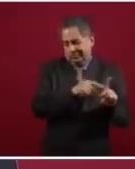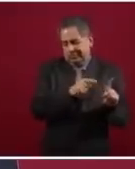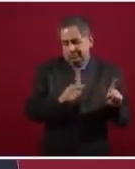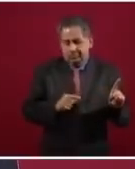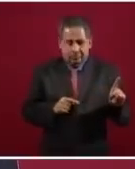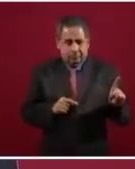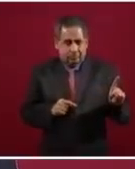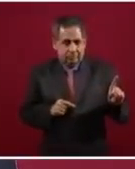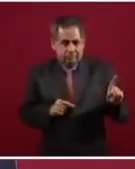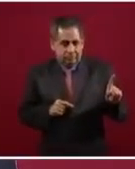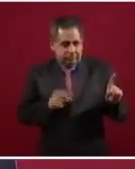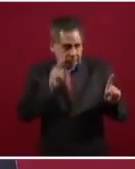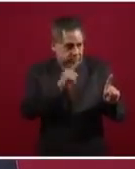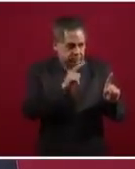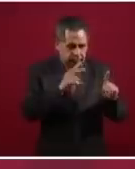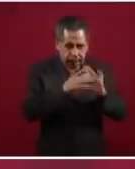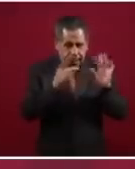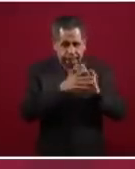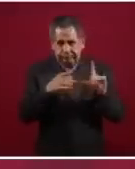de Concanaco